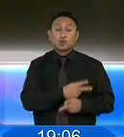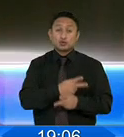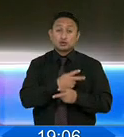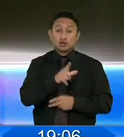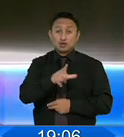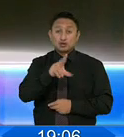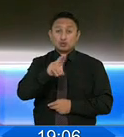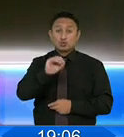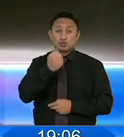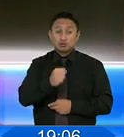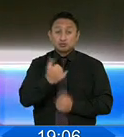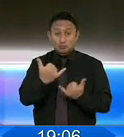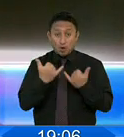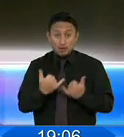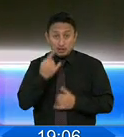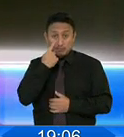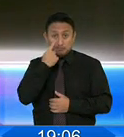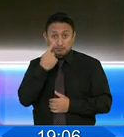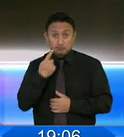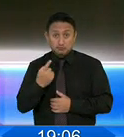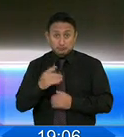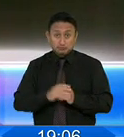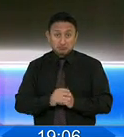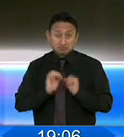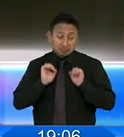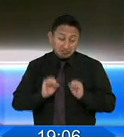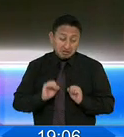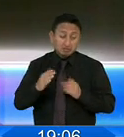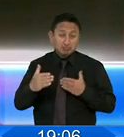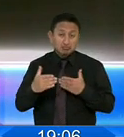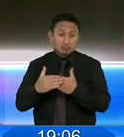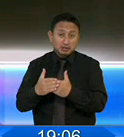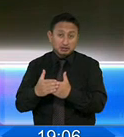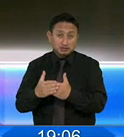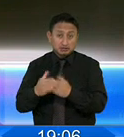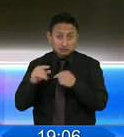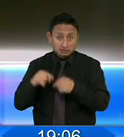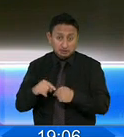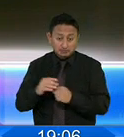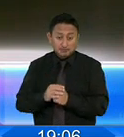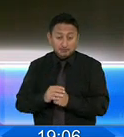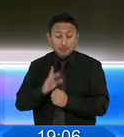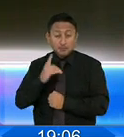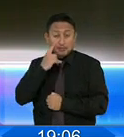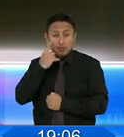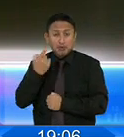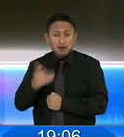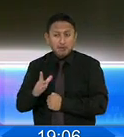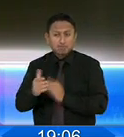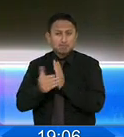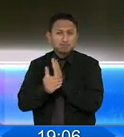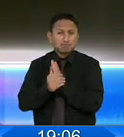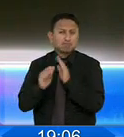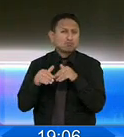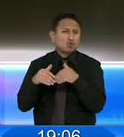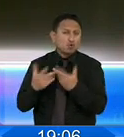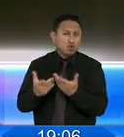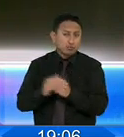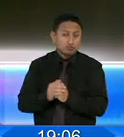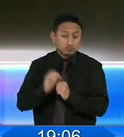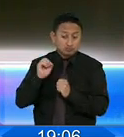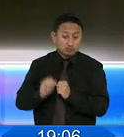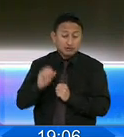ensayo acotado, es un ensayo limitado, que pretende probar capacidades tanto del